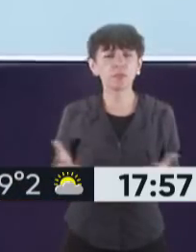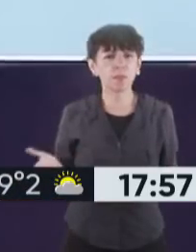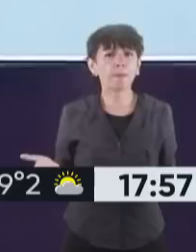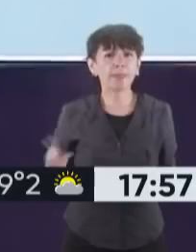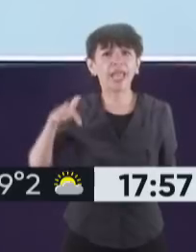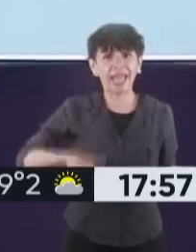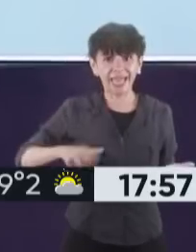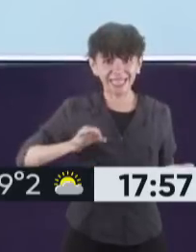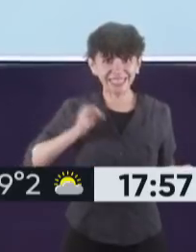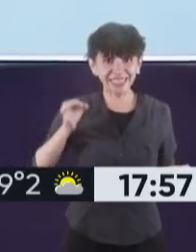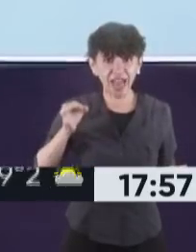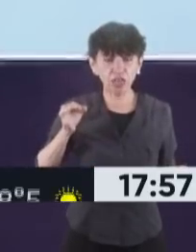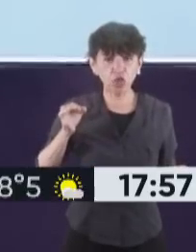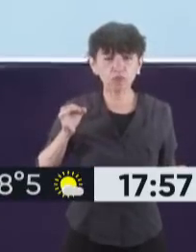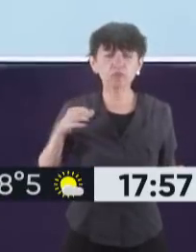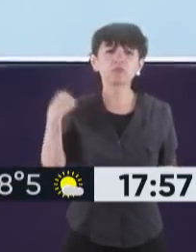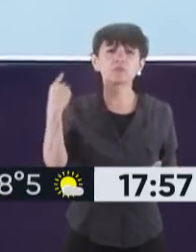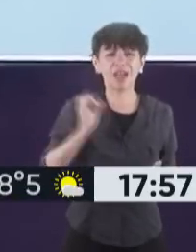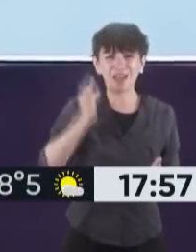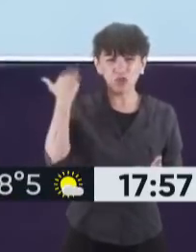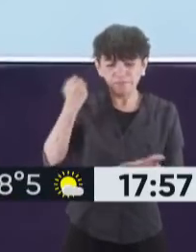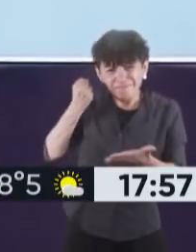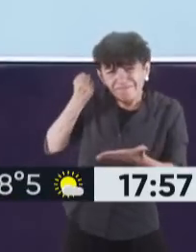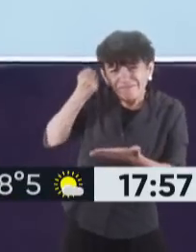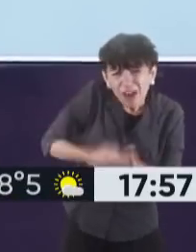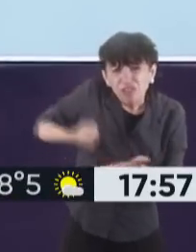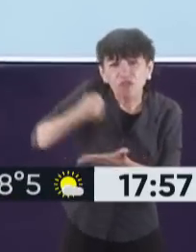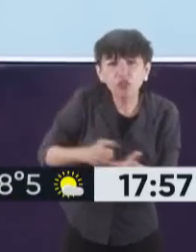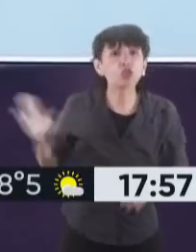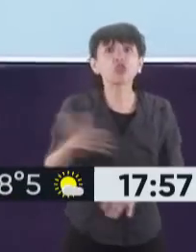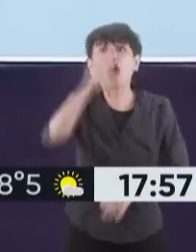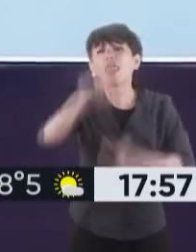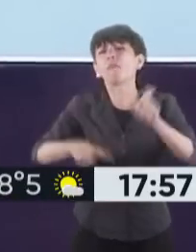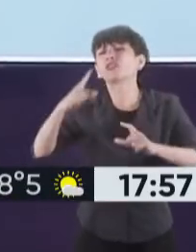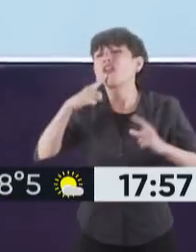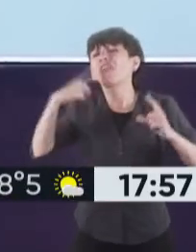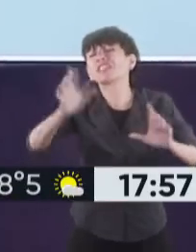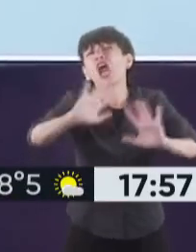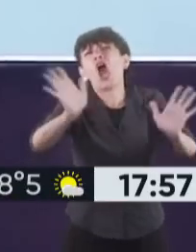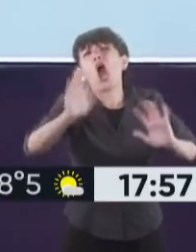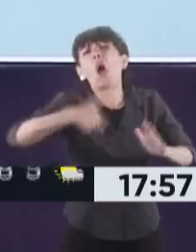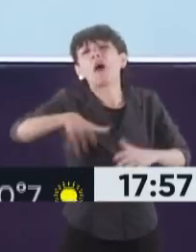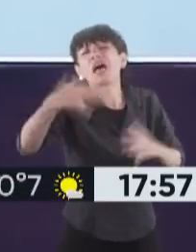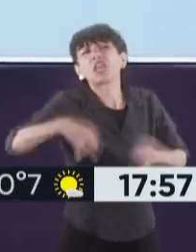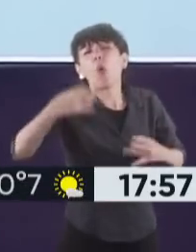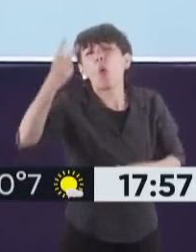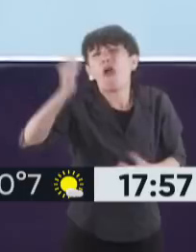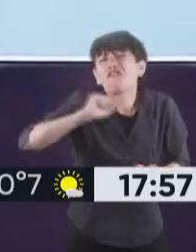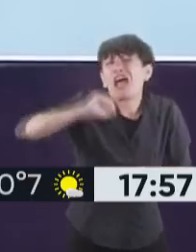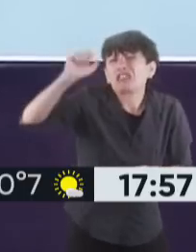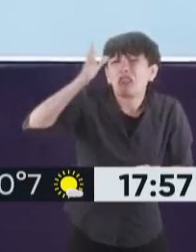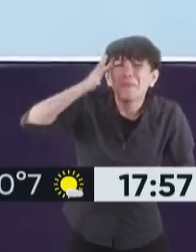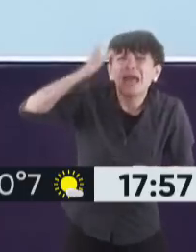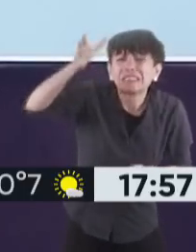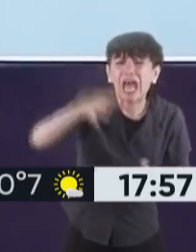Terminamos este año con un enorme esfuerzo. Cuando todos pronunciaban que íbamos a tener una hiperinflación, que íbamos a tener 3